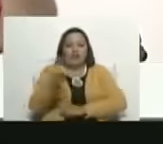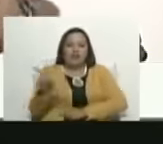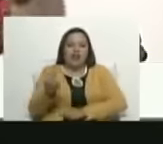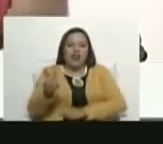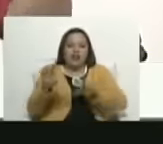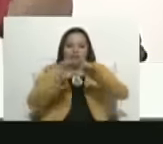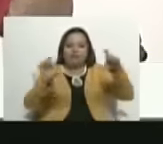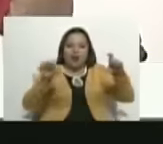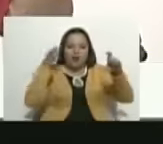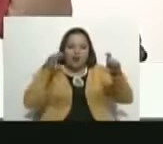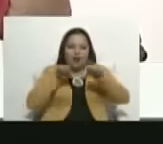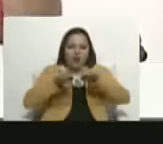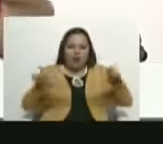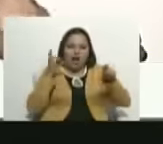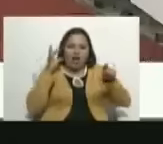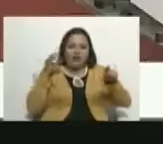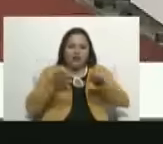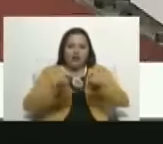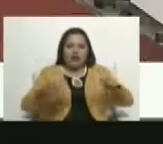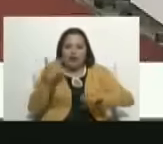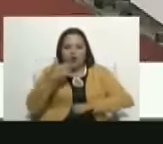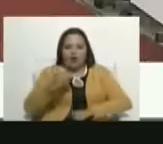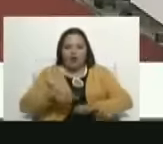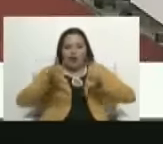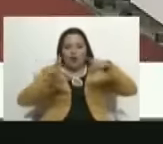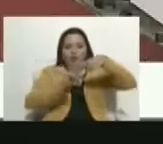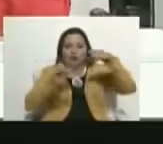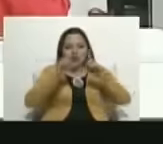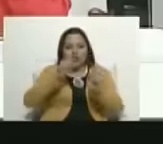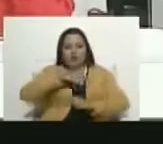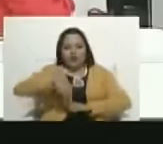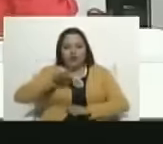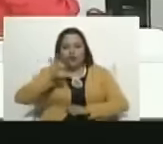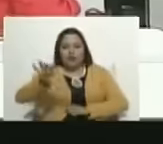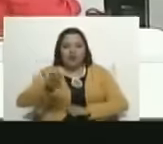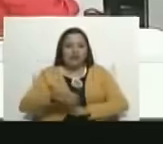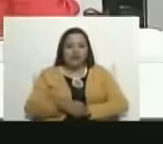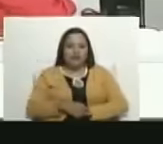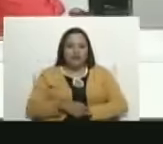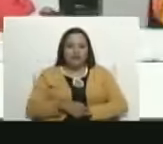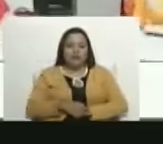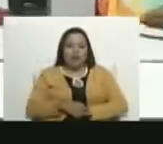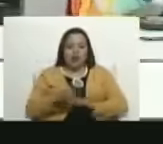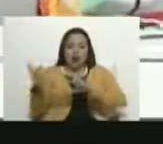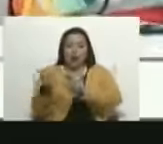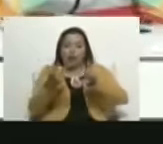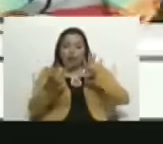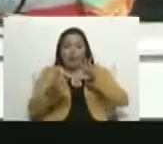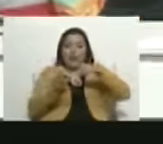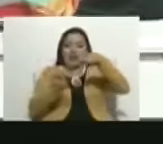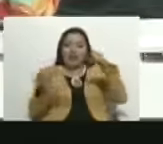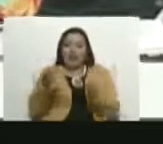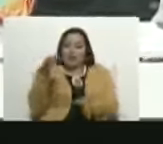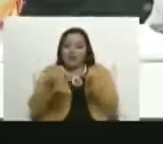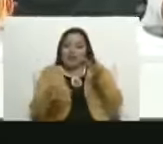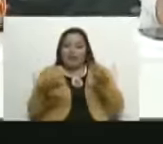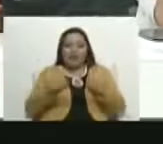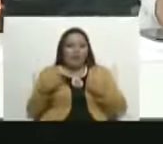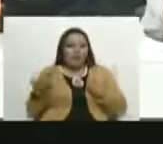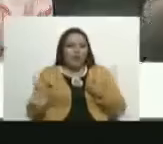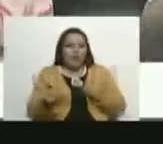Amarillo, azul y rojo con las 8 estrellas de nuestra patria. Que la octava estrella, por casualidad de la vida, ¿cuál